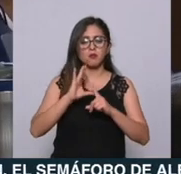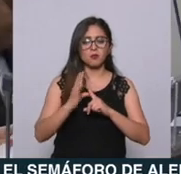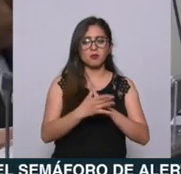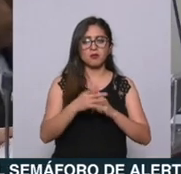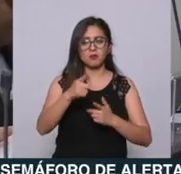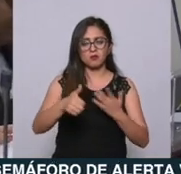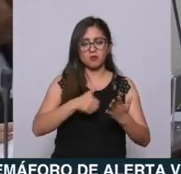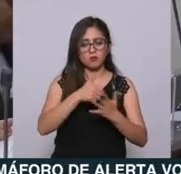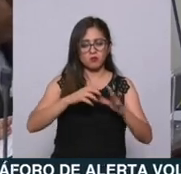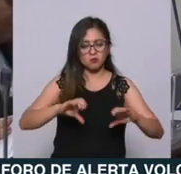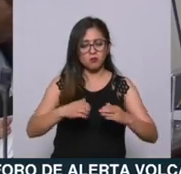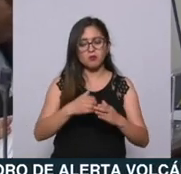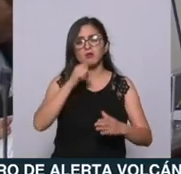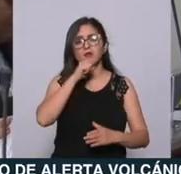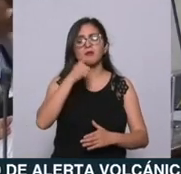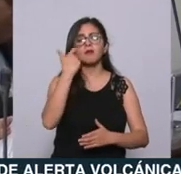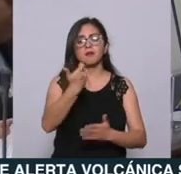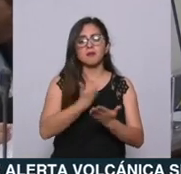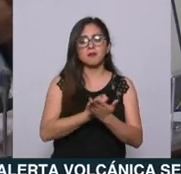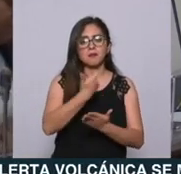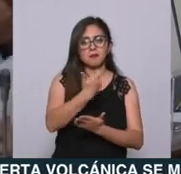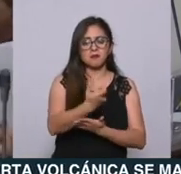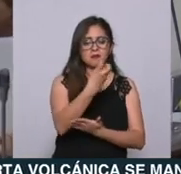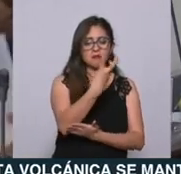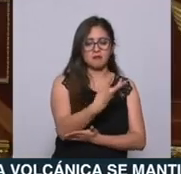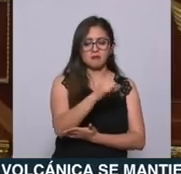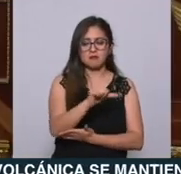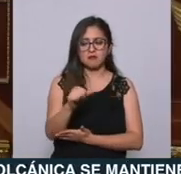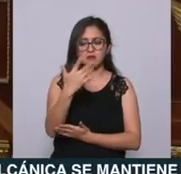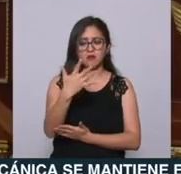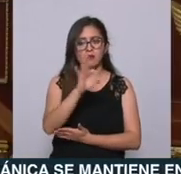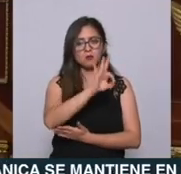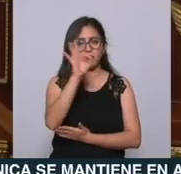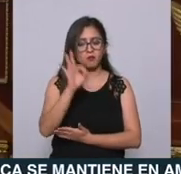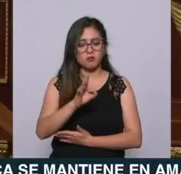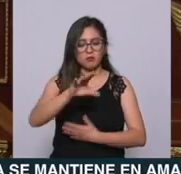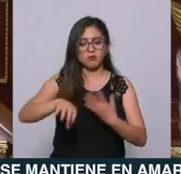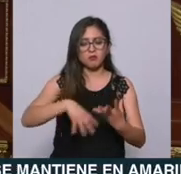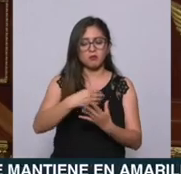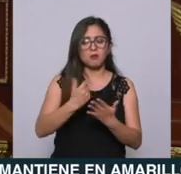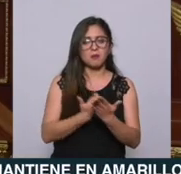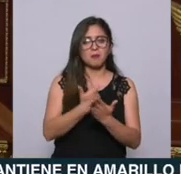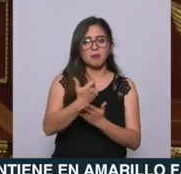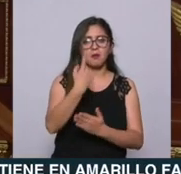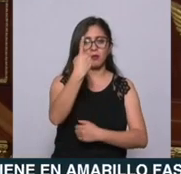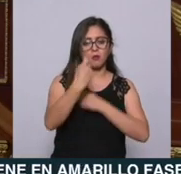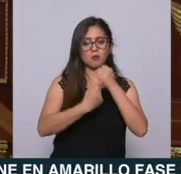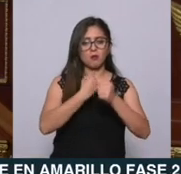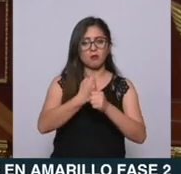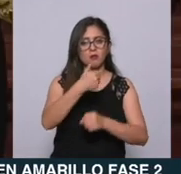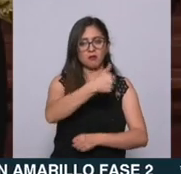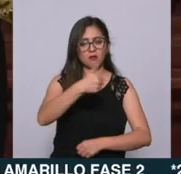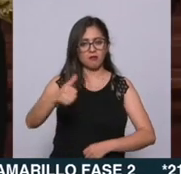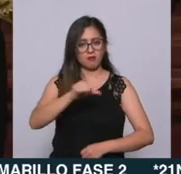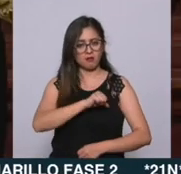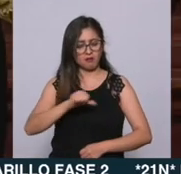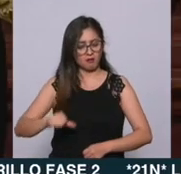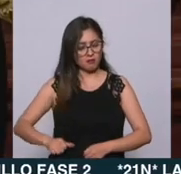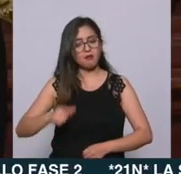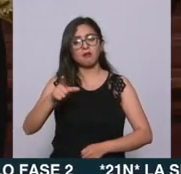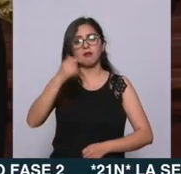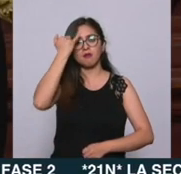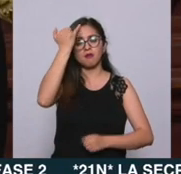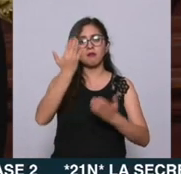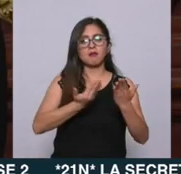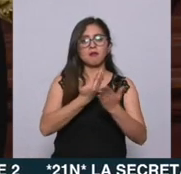ciudadanos y se incrementa el presupuesto participativo del 3 al 5% del presupuesto anual de las alcaldías. La iniciativa se compone de una estructura